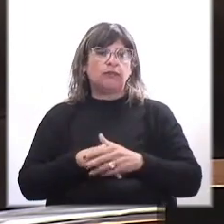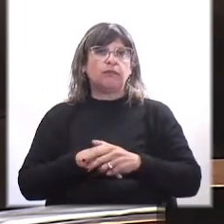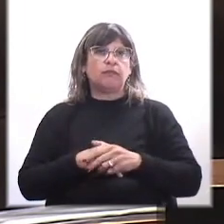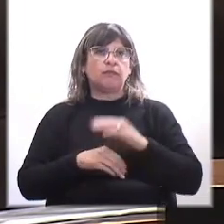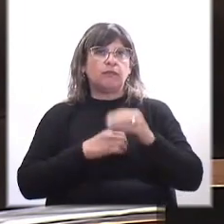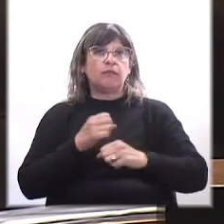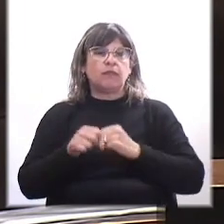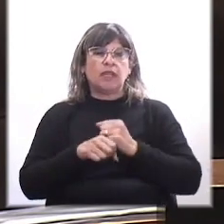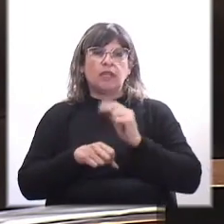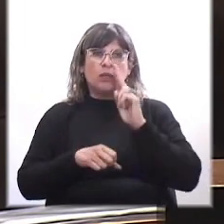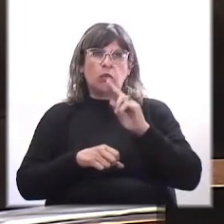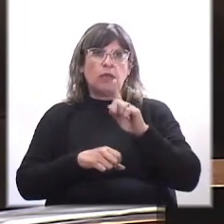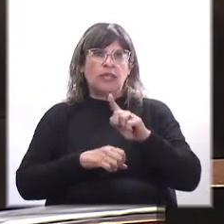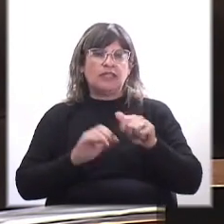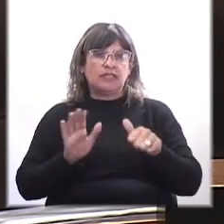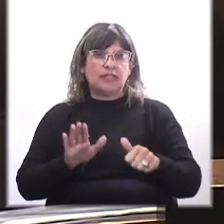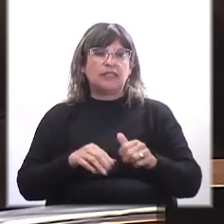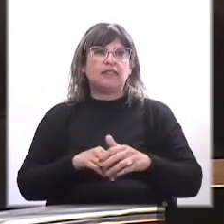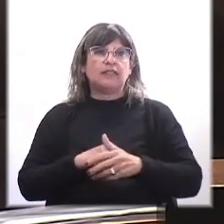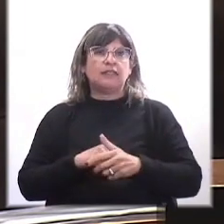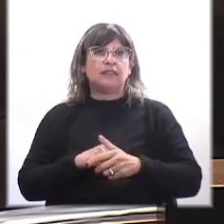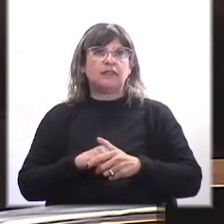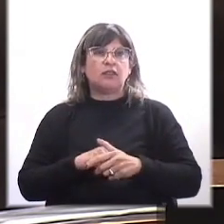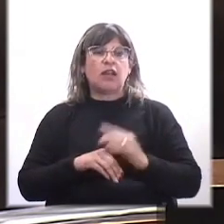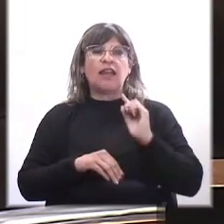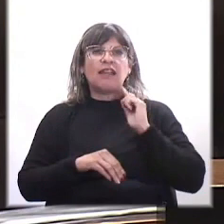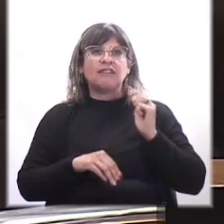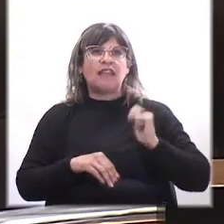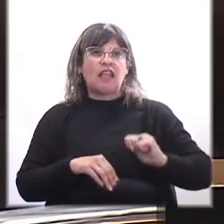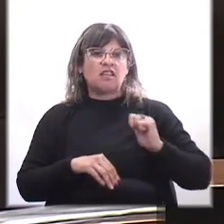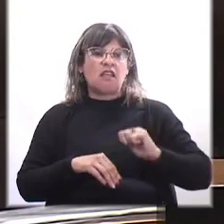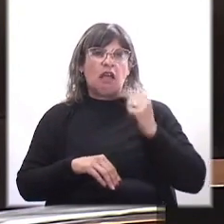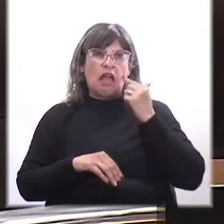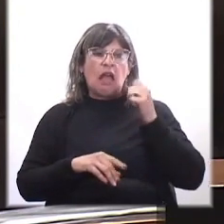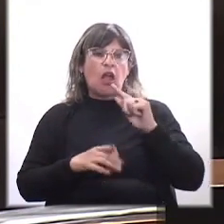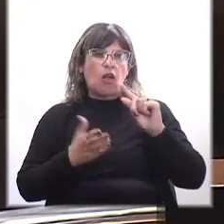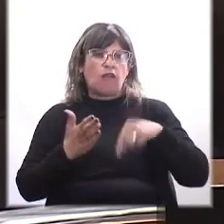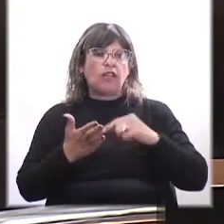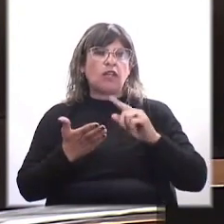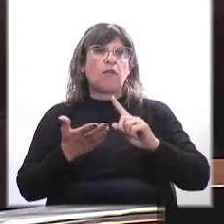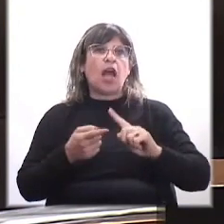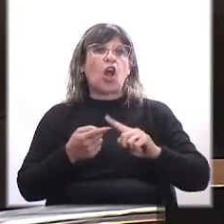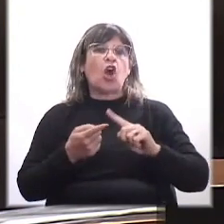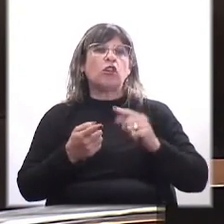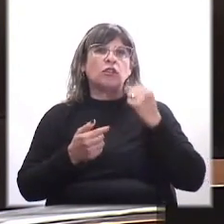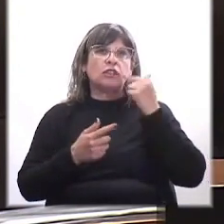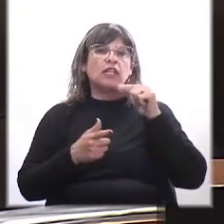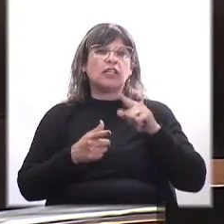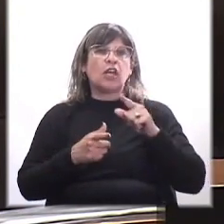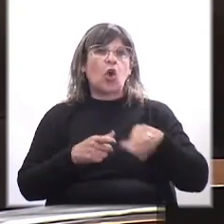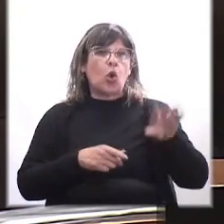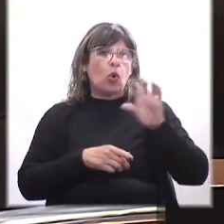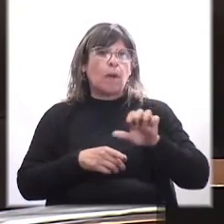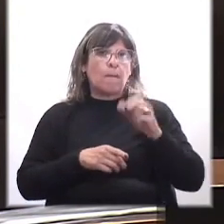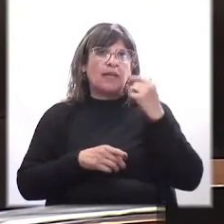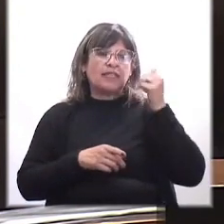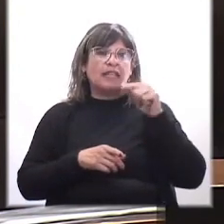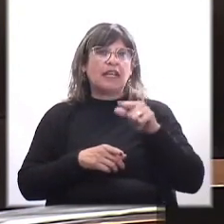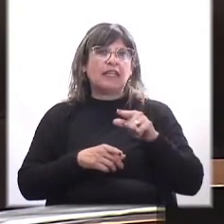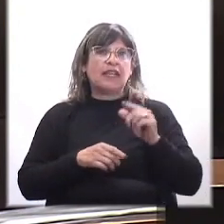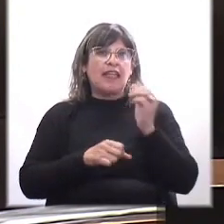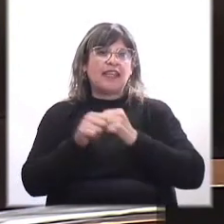En el año 2016, Gas Sayago firma contrato con Sener Ingeniería y